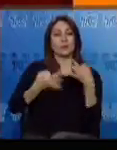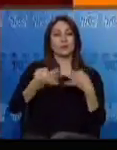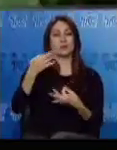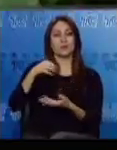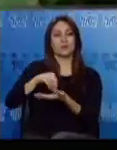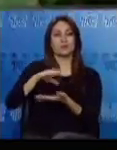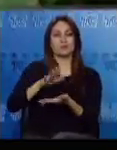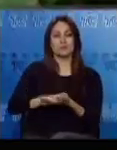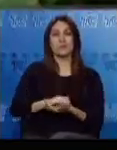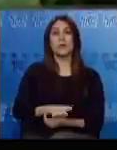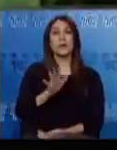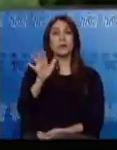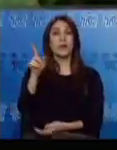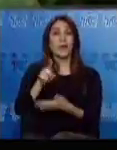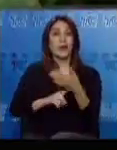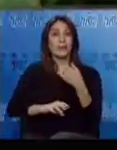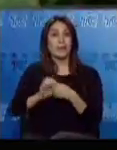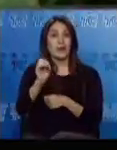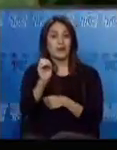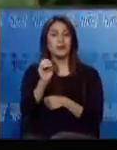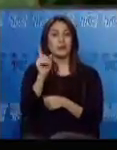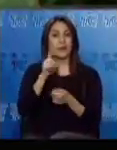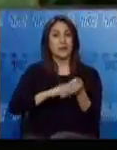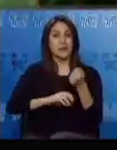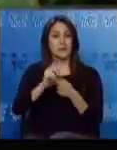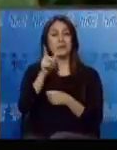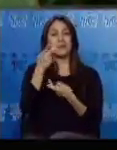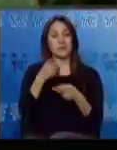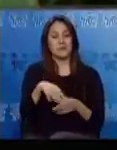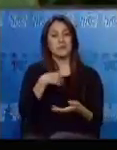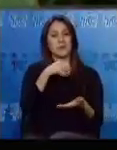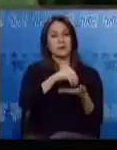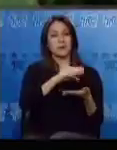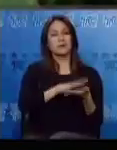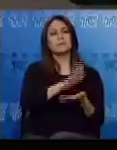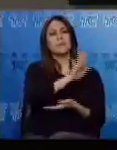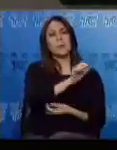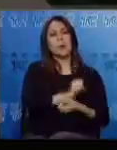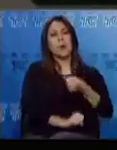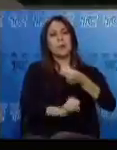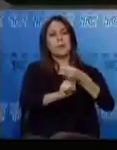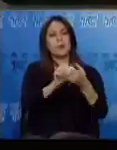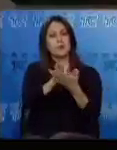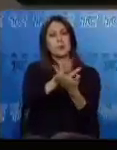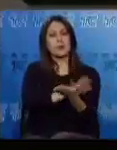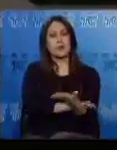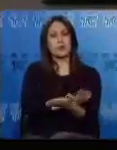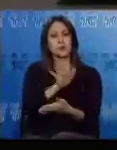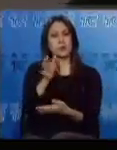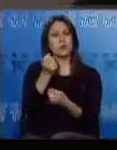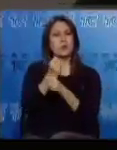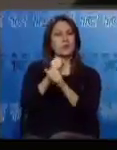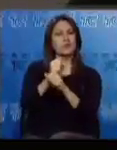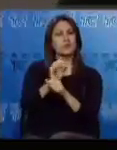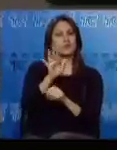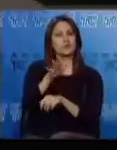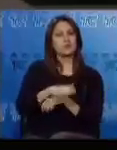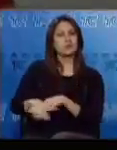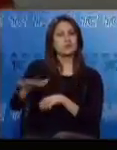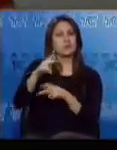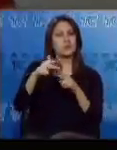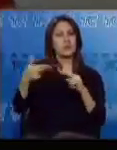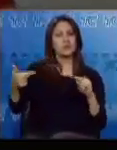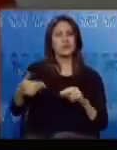Justicia. Su hermano, Odín Sánchez de Oca, también fue condenado por brindar apoyo al proyecto político de las autodefensas en esa región del